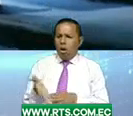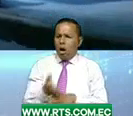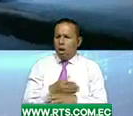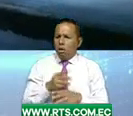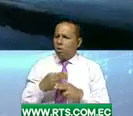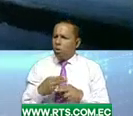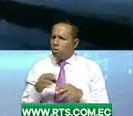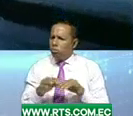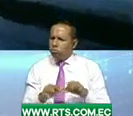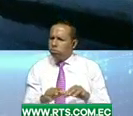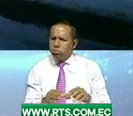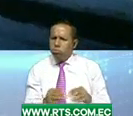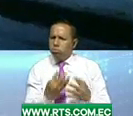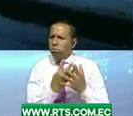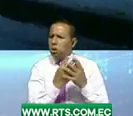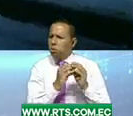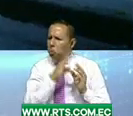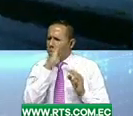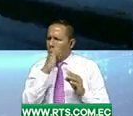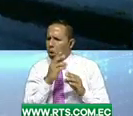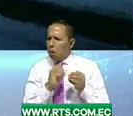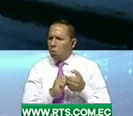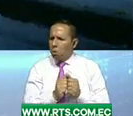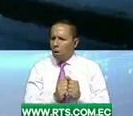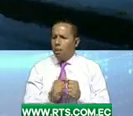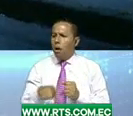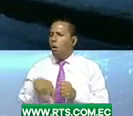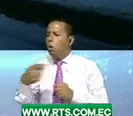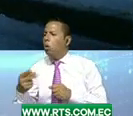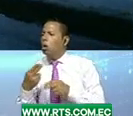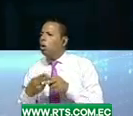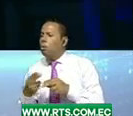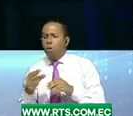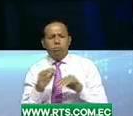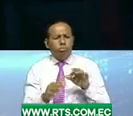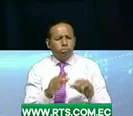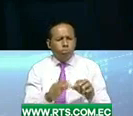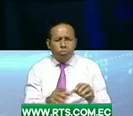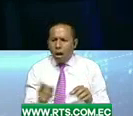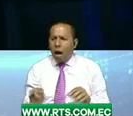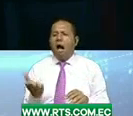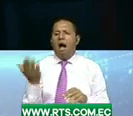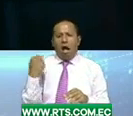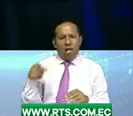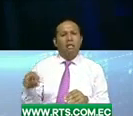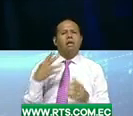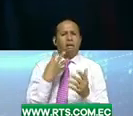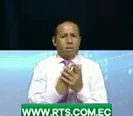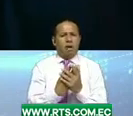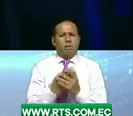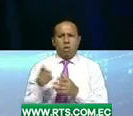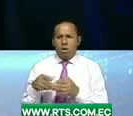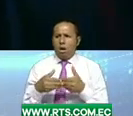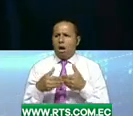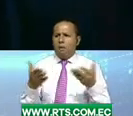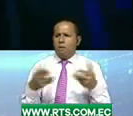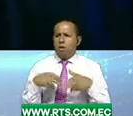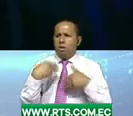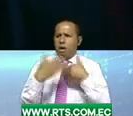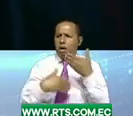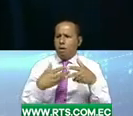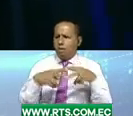penales, mientras que la otra sí presenta por varios delitos y también tenía una investigación abierta supuestamente